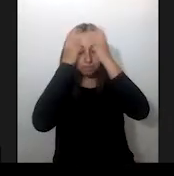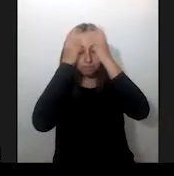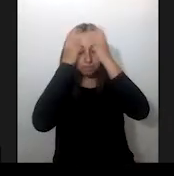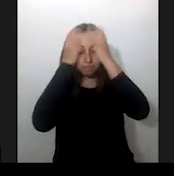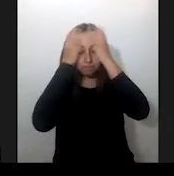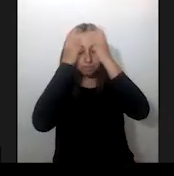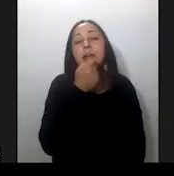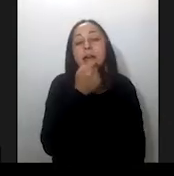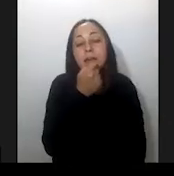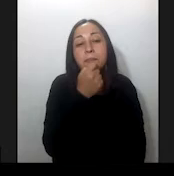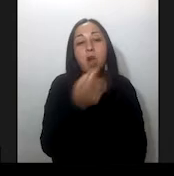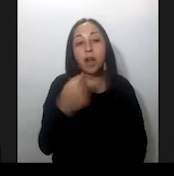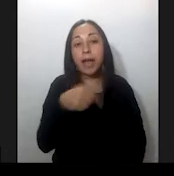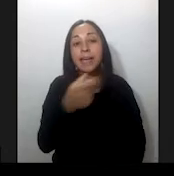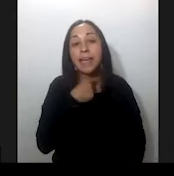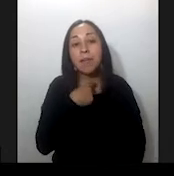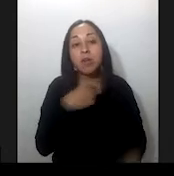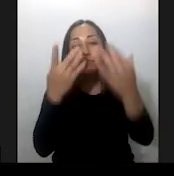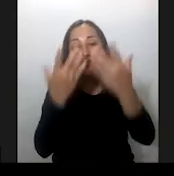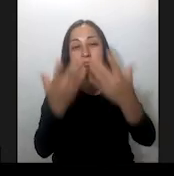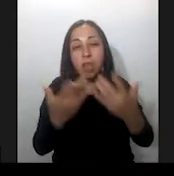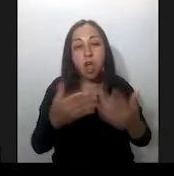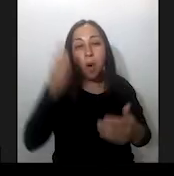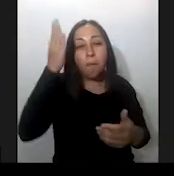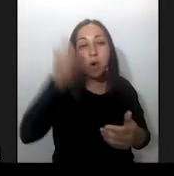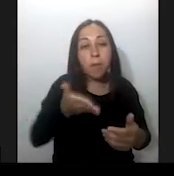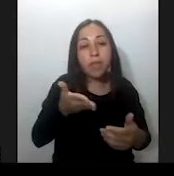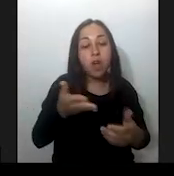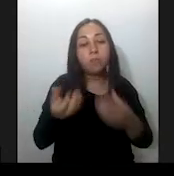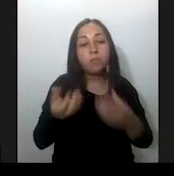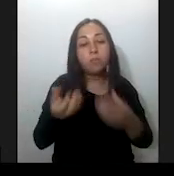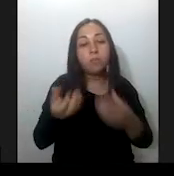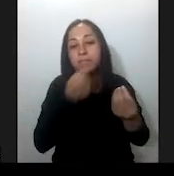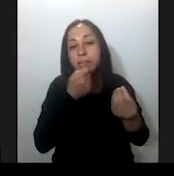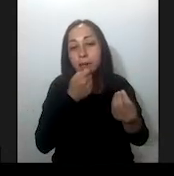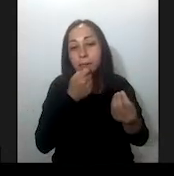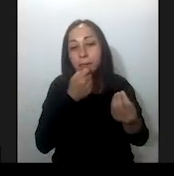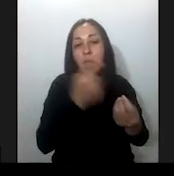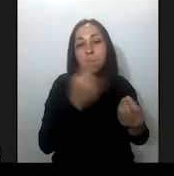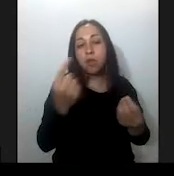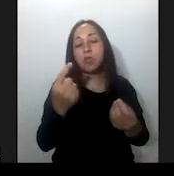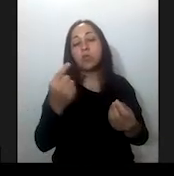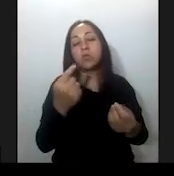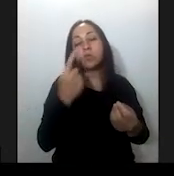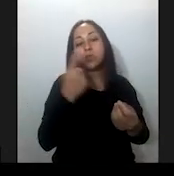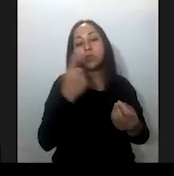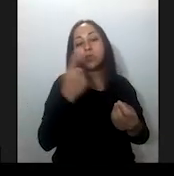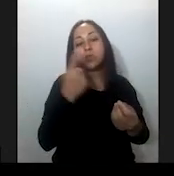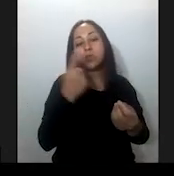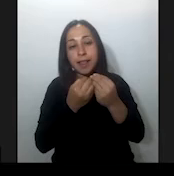Si quisiéramos calcular el promedio, por ejemplo, vamos a hacerlo para 1, total